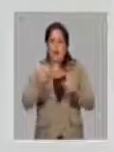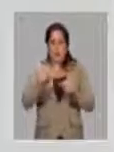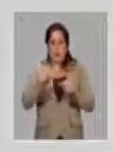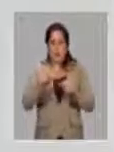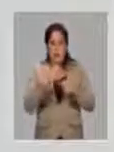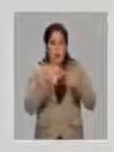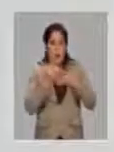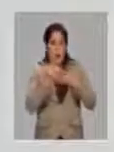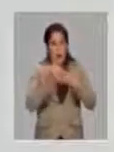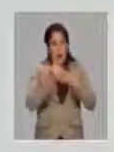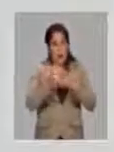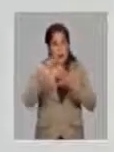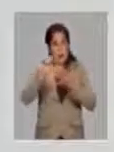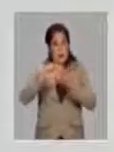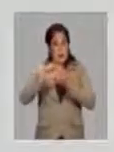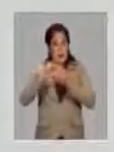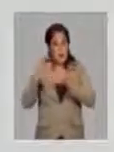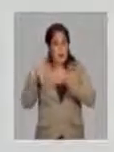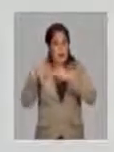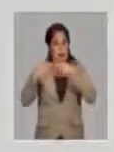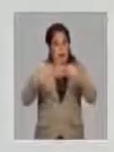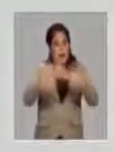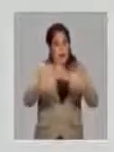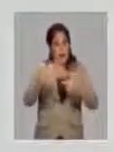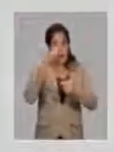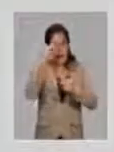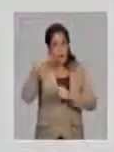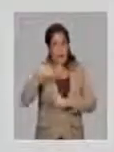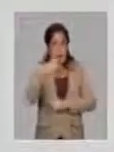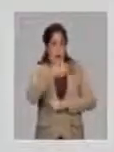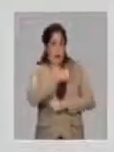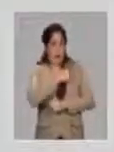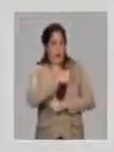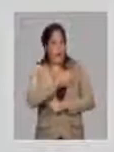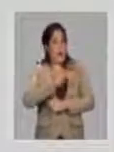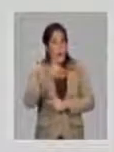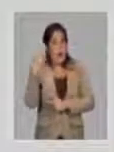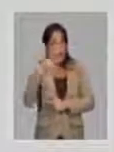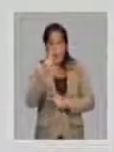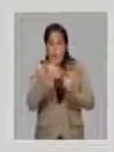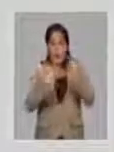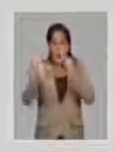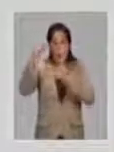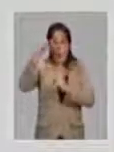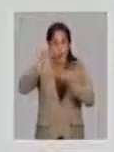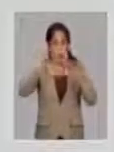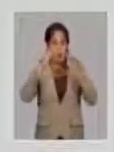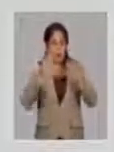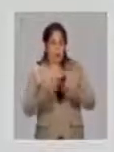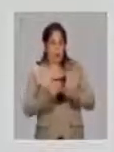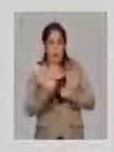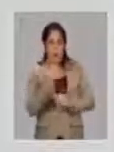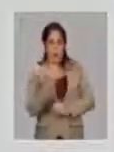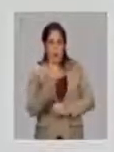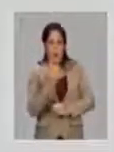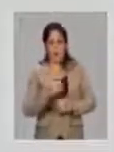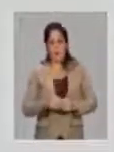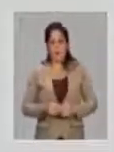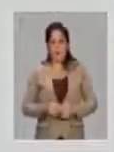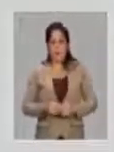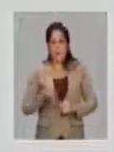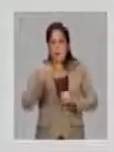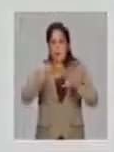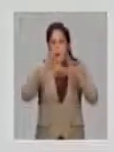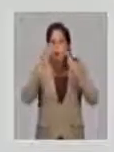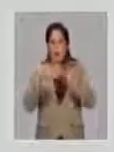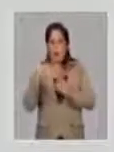que hicimos a partir de una colaboración con el Centro Nacional de Genética Médica. Que es un ensayo único en el mundo, estuvo diciendo ayer el doctor Pérez. Exactamente. Sí, el ensayo... No,